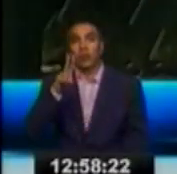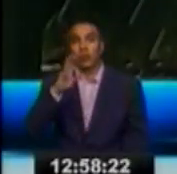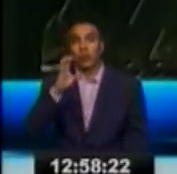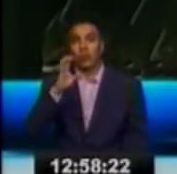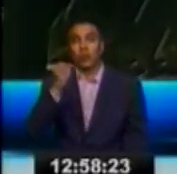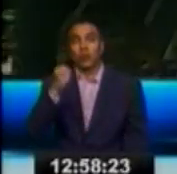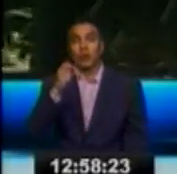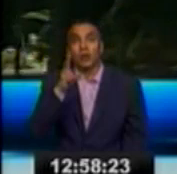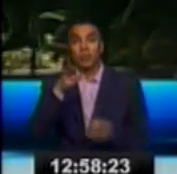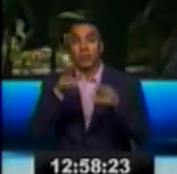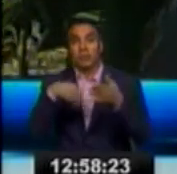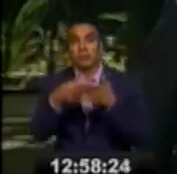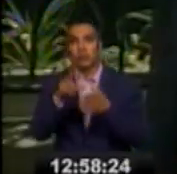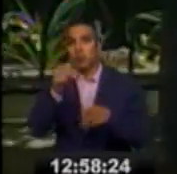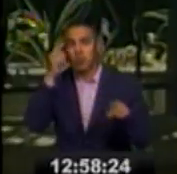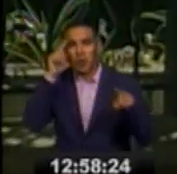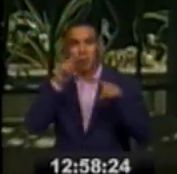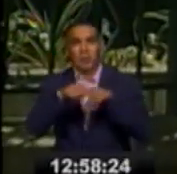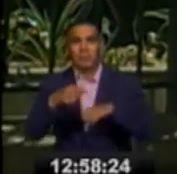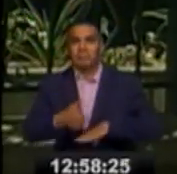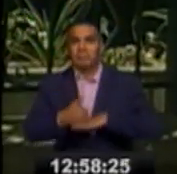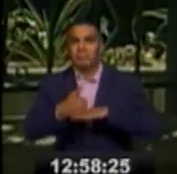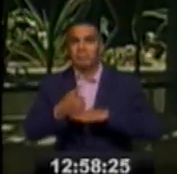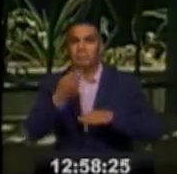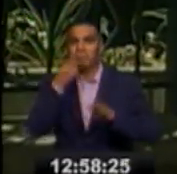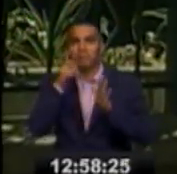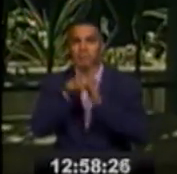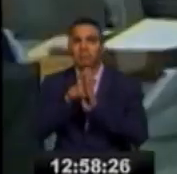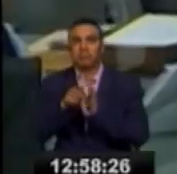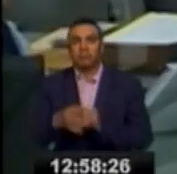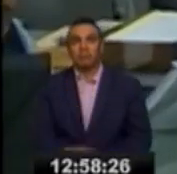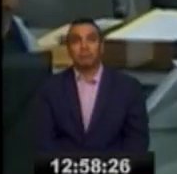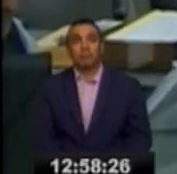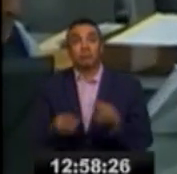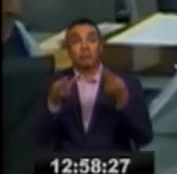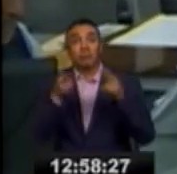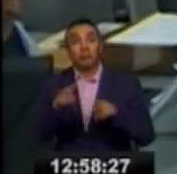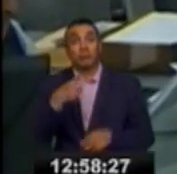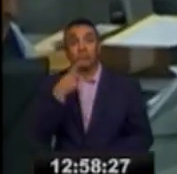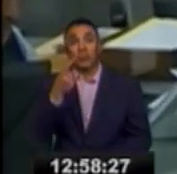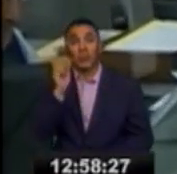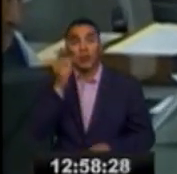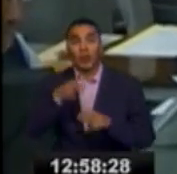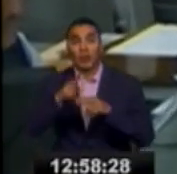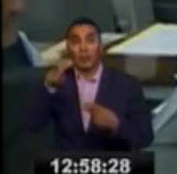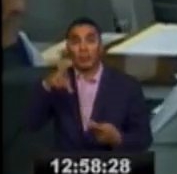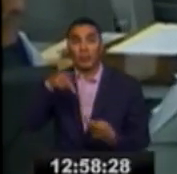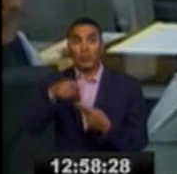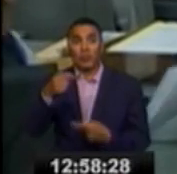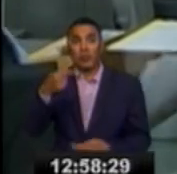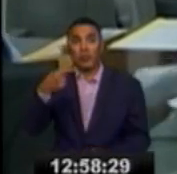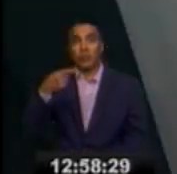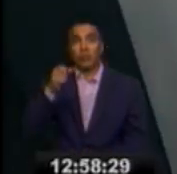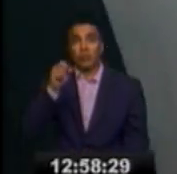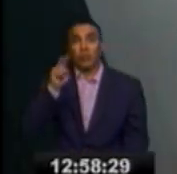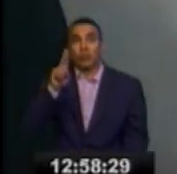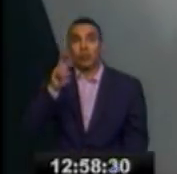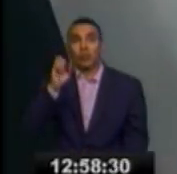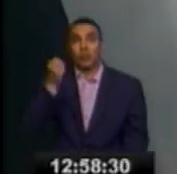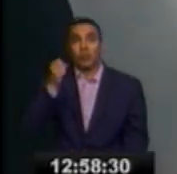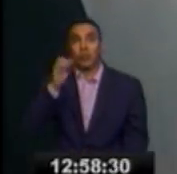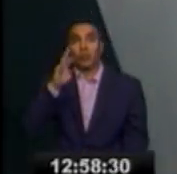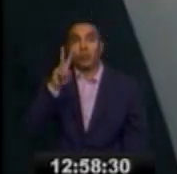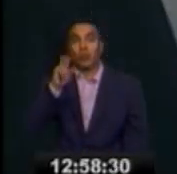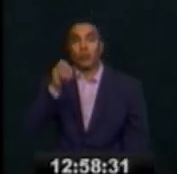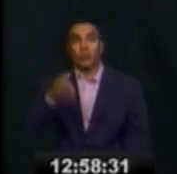ese mismo han rechazado algunas autoridades del gobierno actual, e inclusive el exprefecto Gustavo Baroja dijo que solicitó